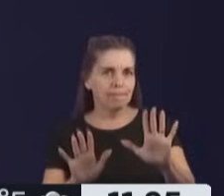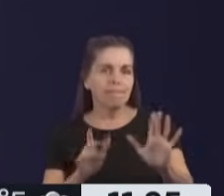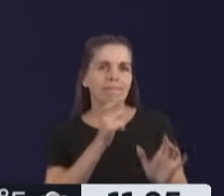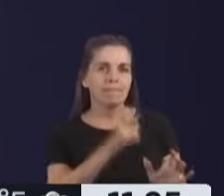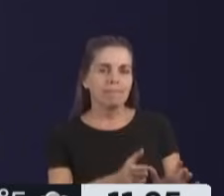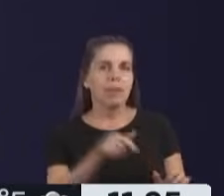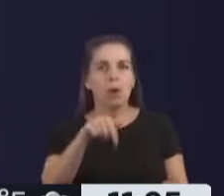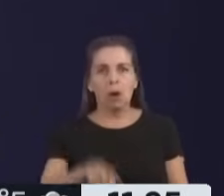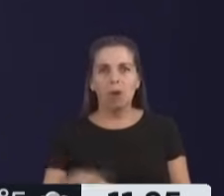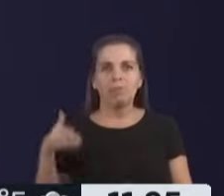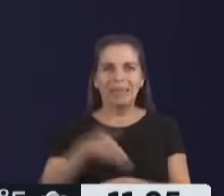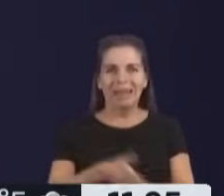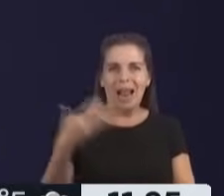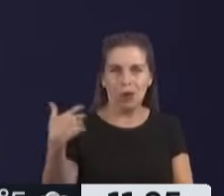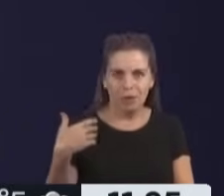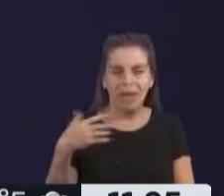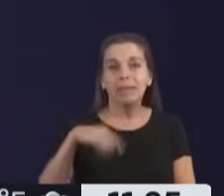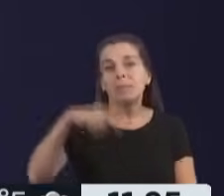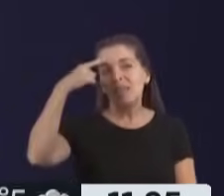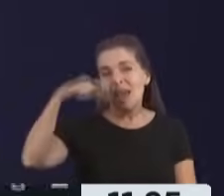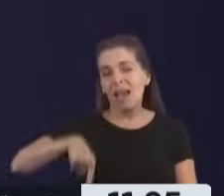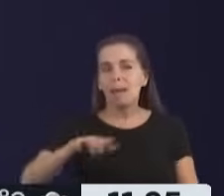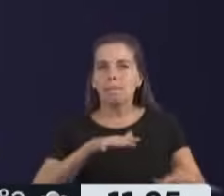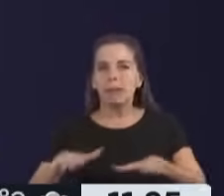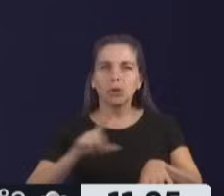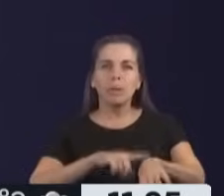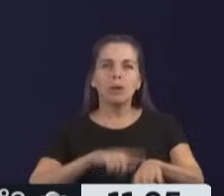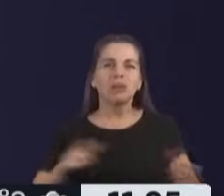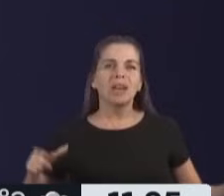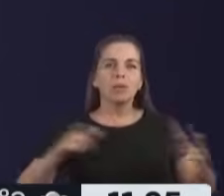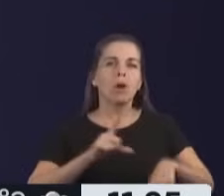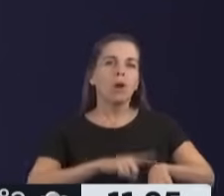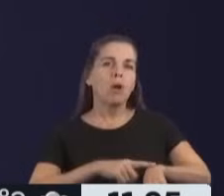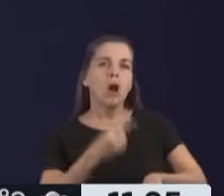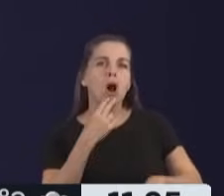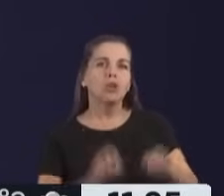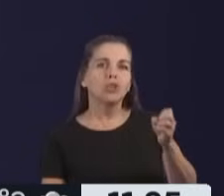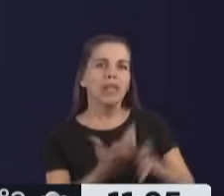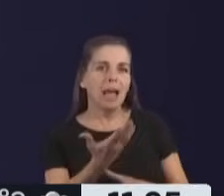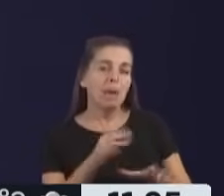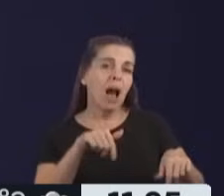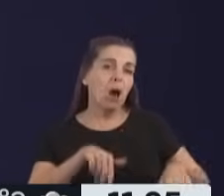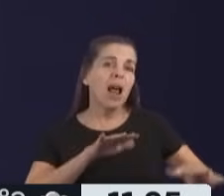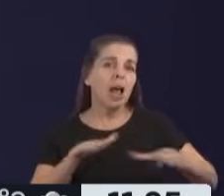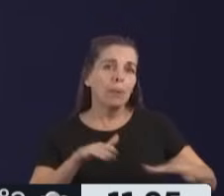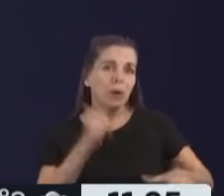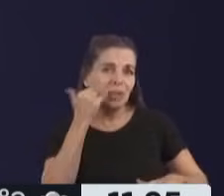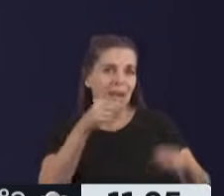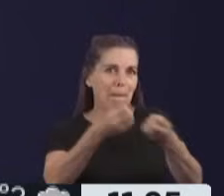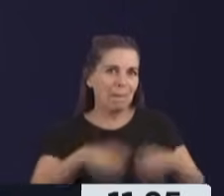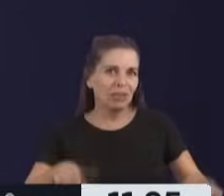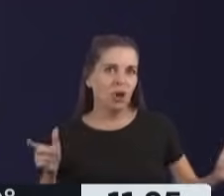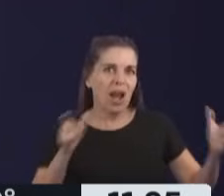la conferencia, pero en principio iba a ser en torno a las 11 de la mañana, así que tal vez se esté realizando en este momento. La verdad es